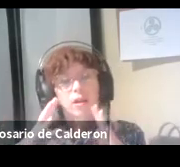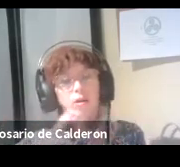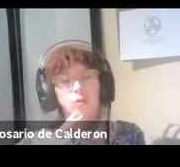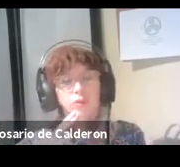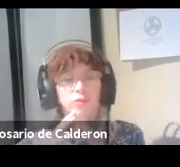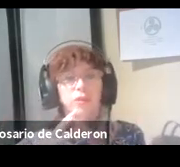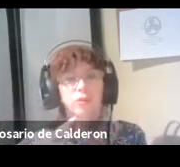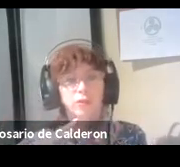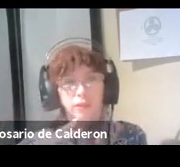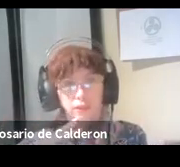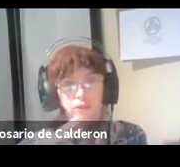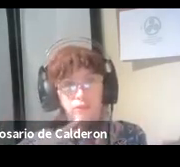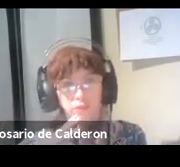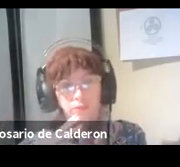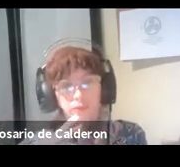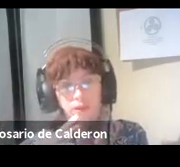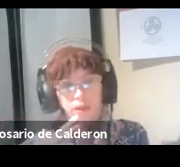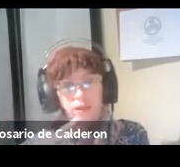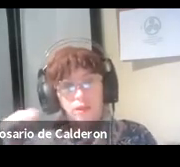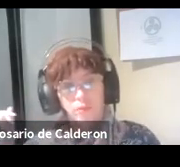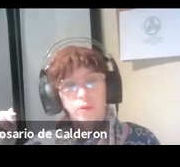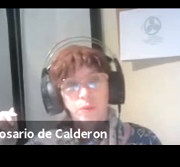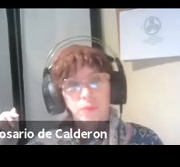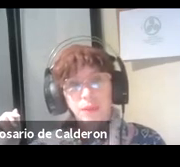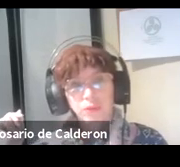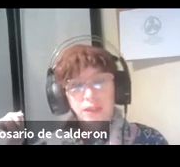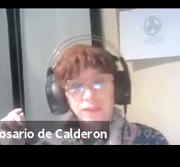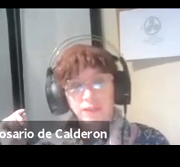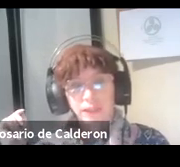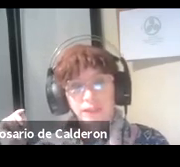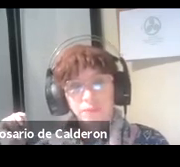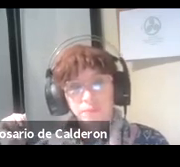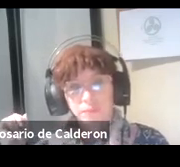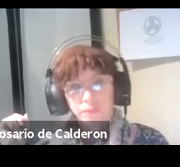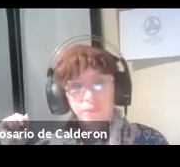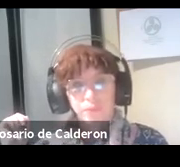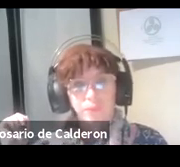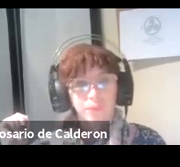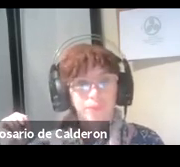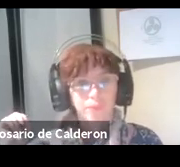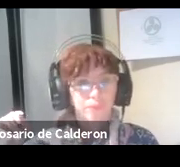ver con nuestros cinco sentidos muy bien pasamos a la siguiente